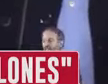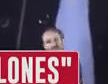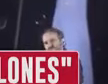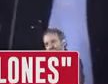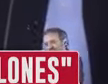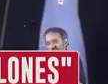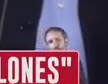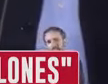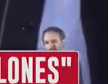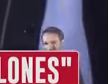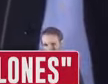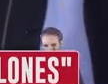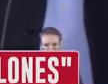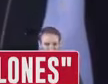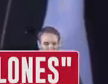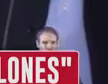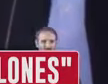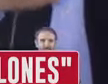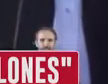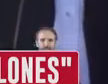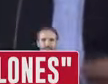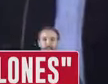la vida recordaba ayer